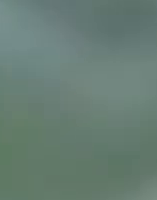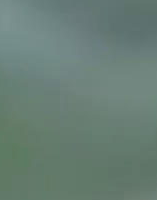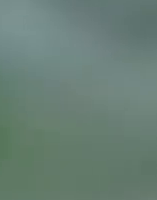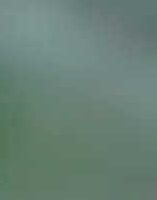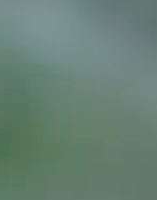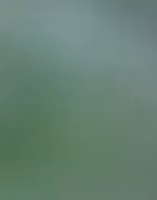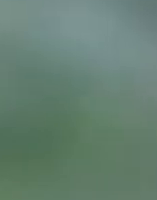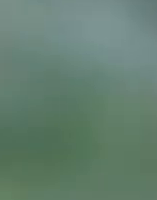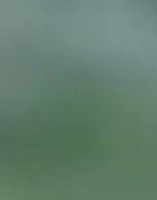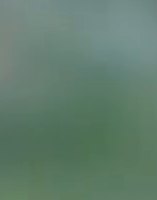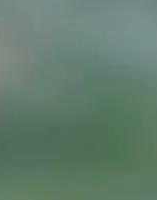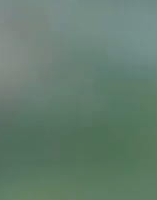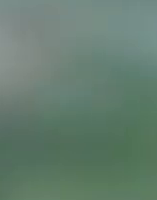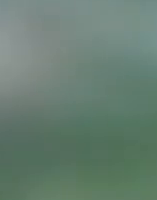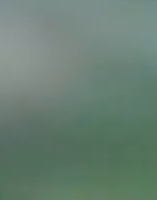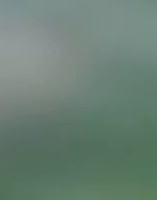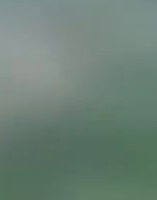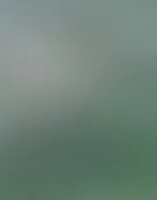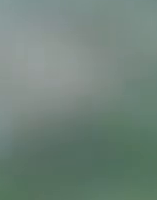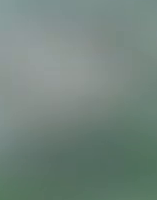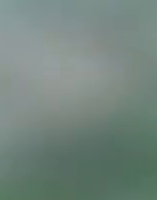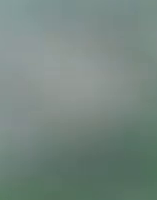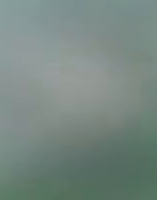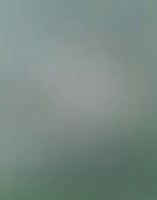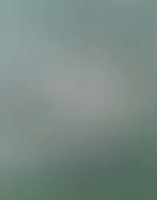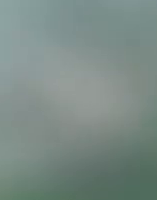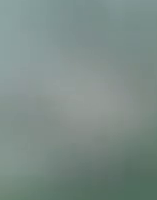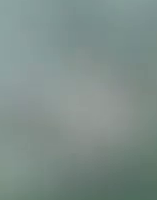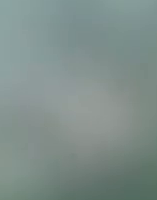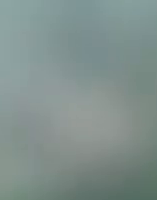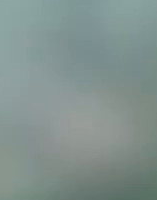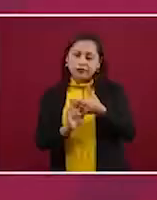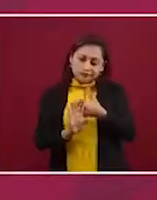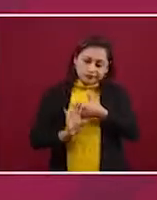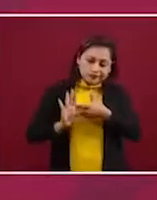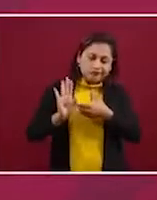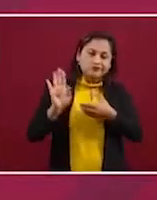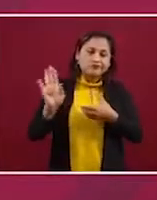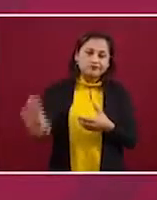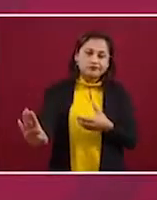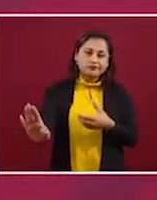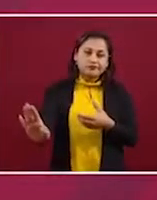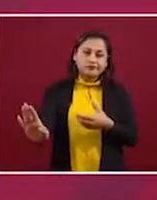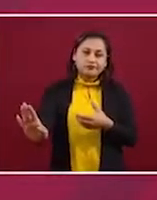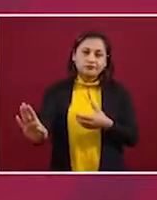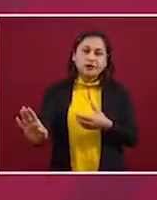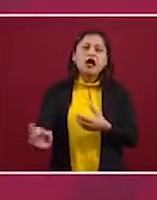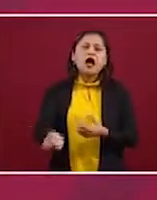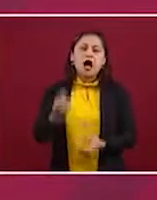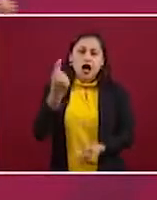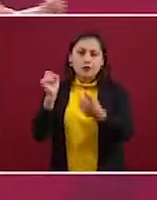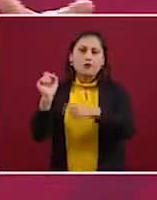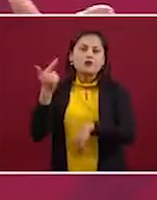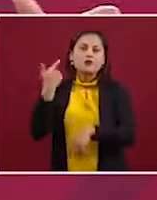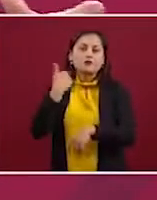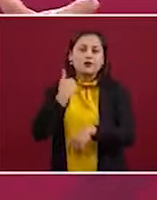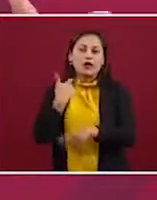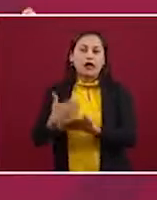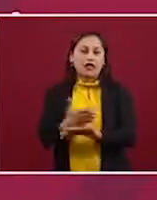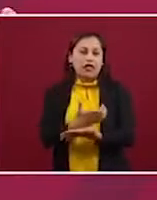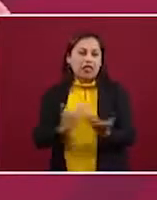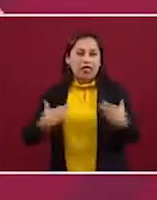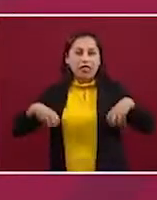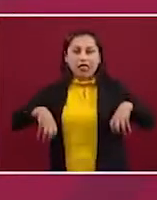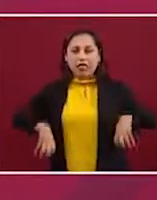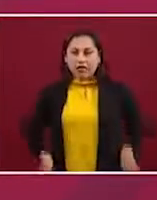afirmó que al pasar del tiempo la gente de culiacán podrá juzgar si se hizo bien o mal por su parte externo que tiene la conciencia tranquila pues